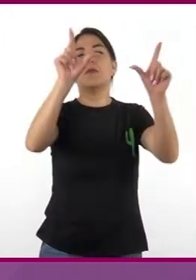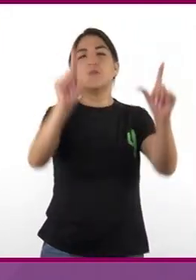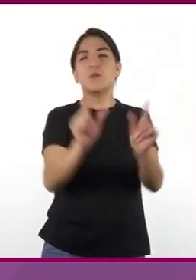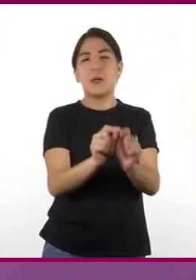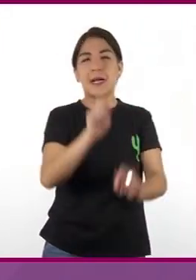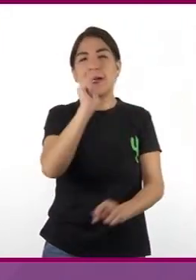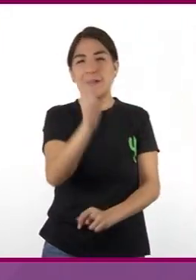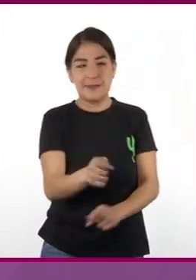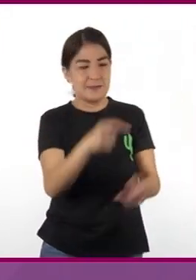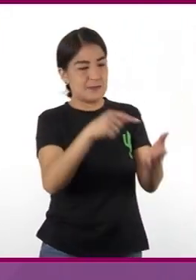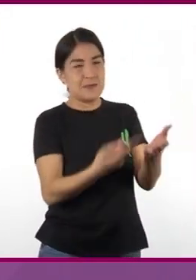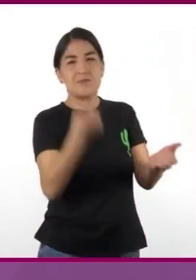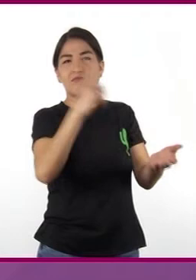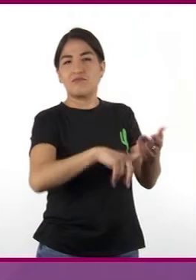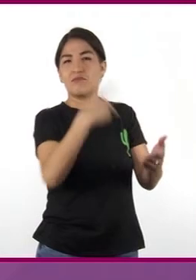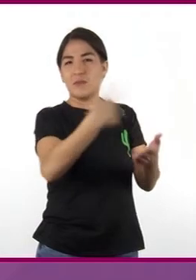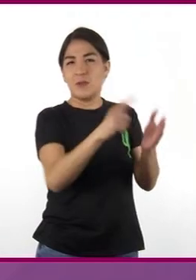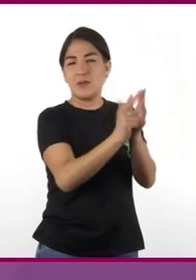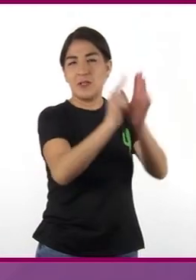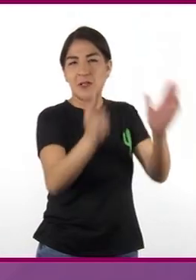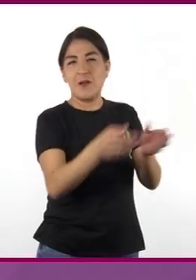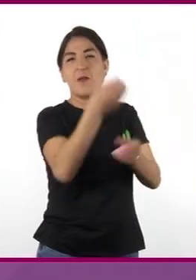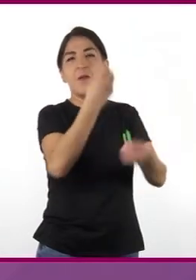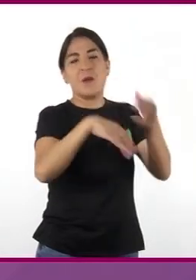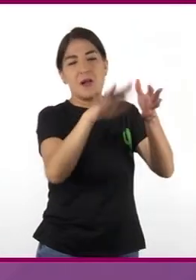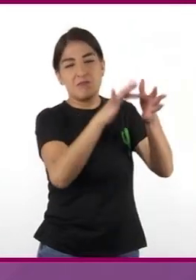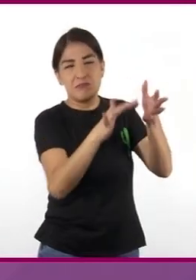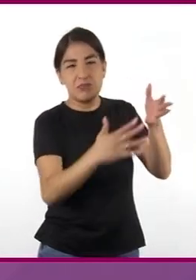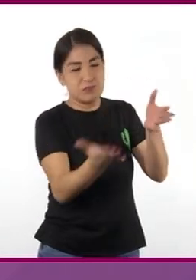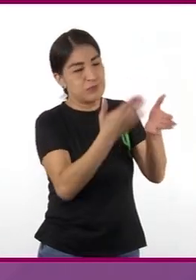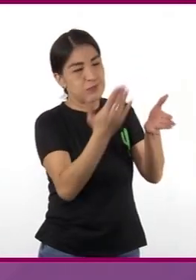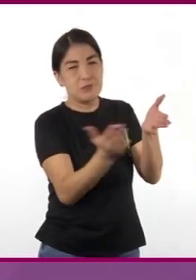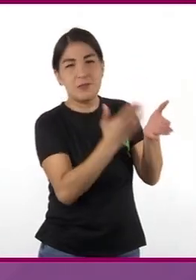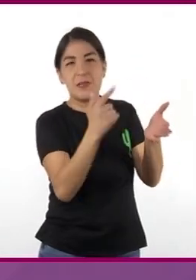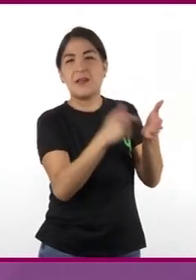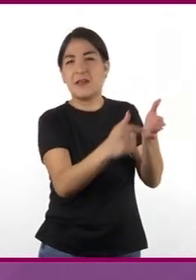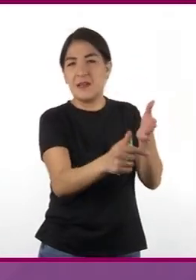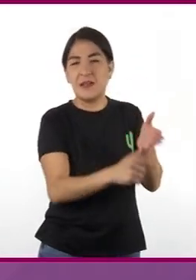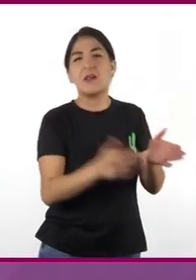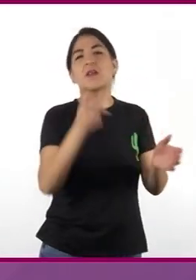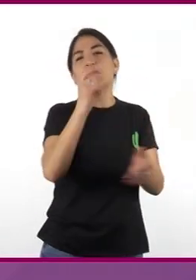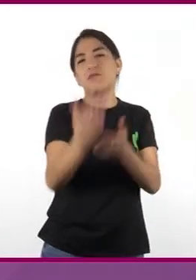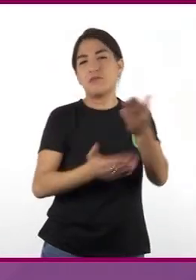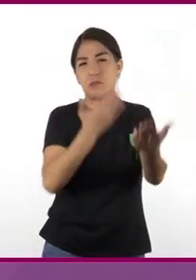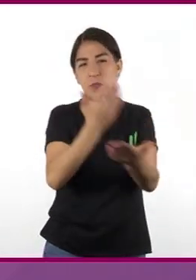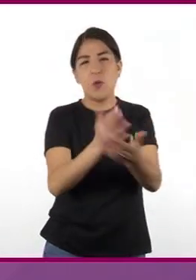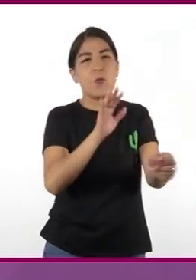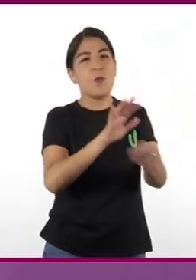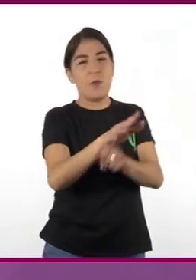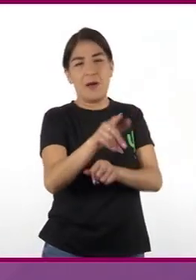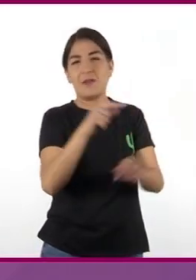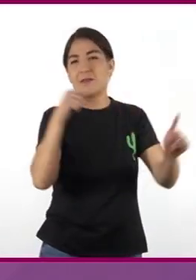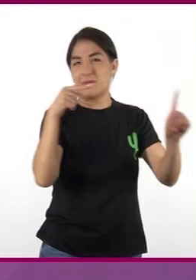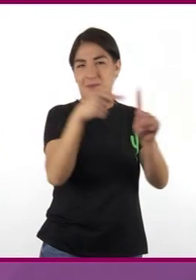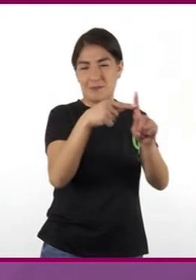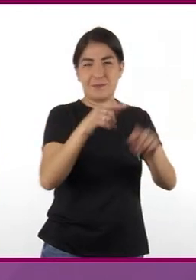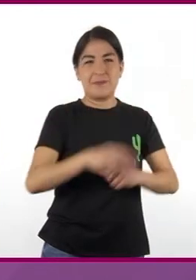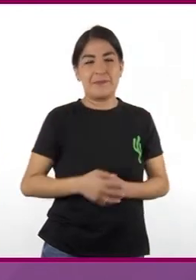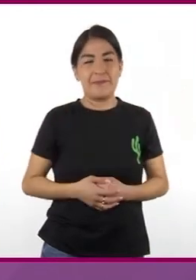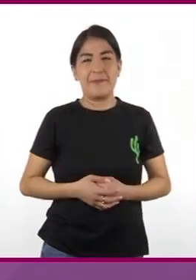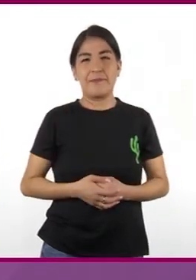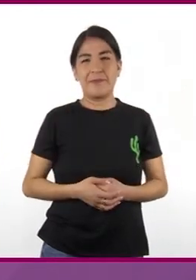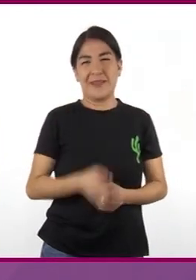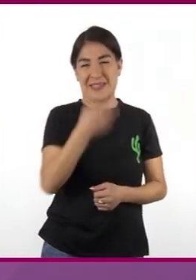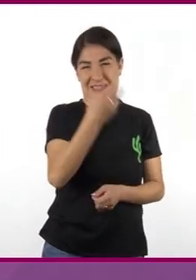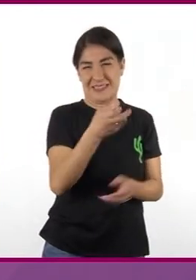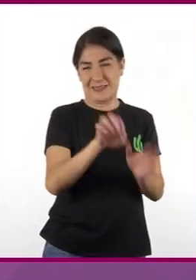el contenido de la obra, sobre su contexto de producción, sobre sus propuestas estéticas. En este